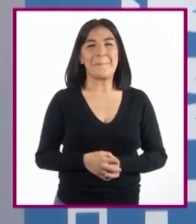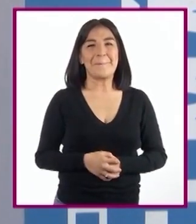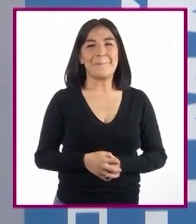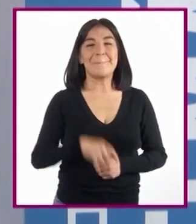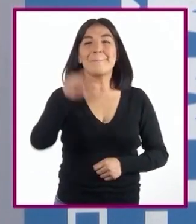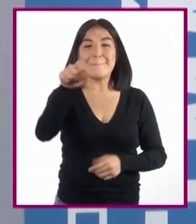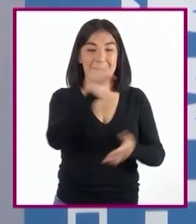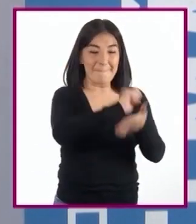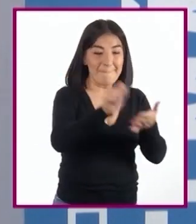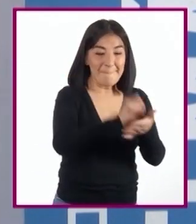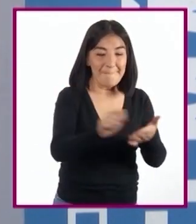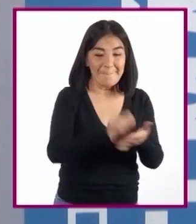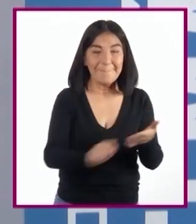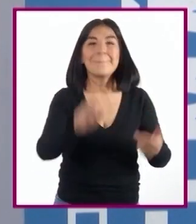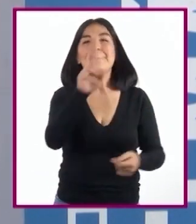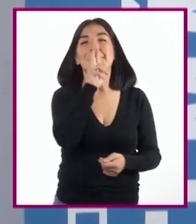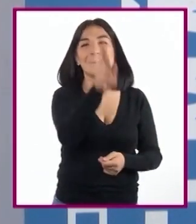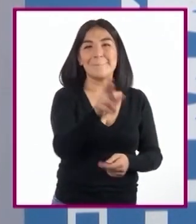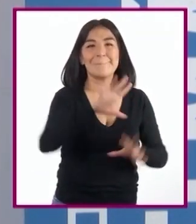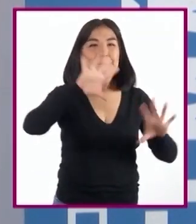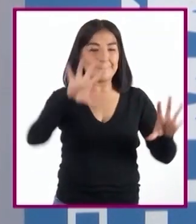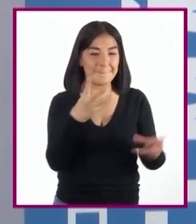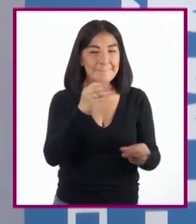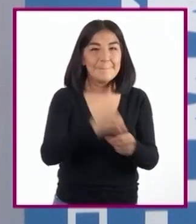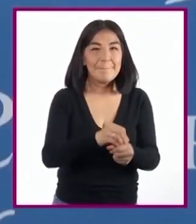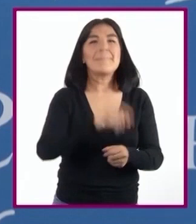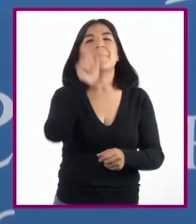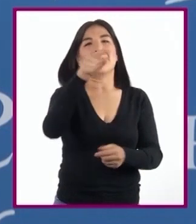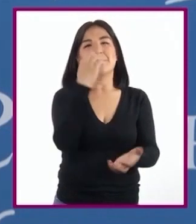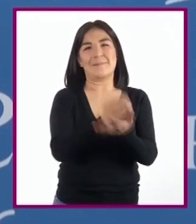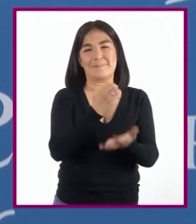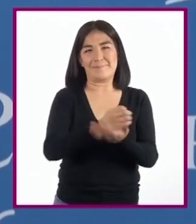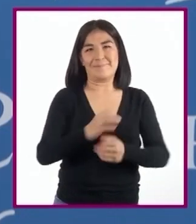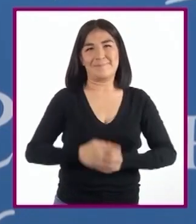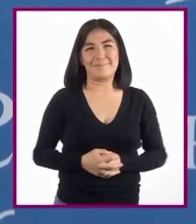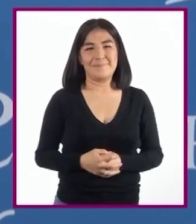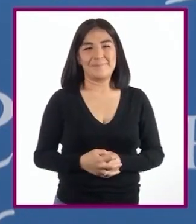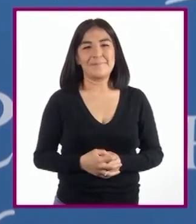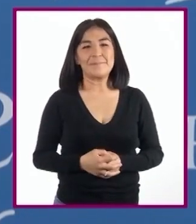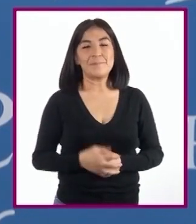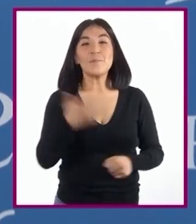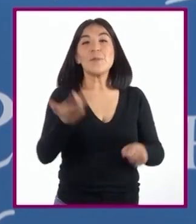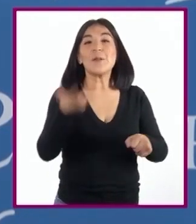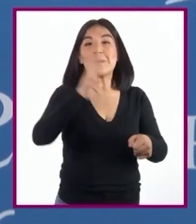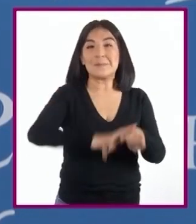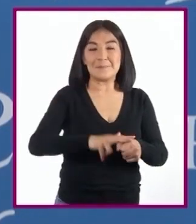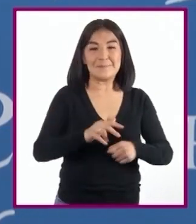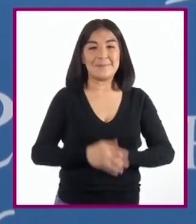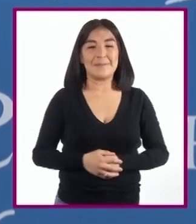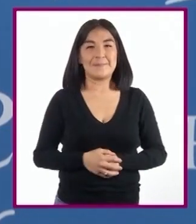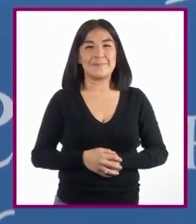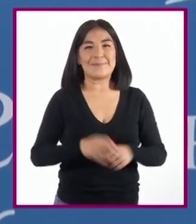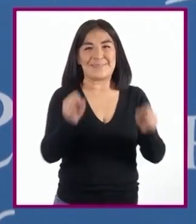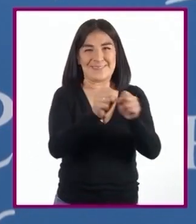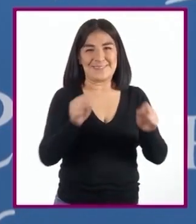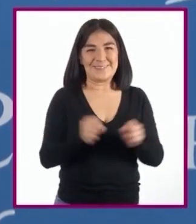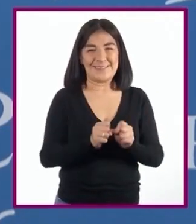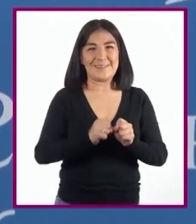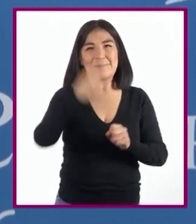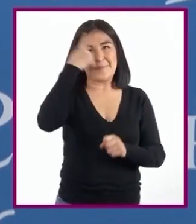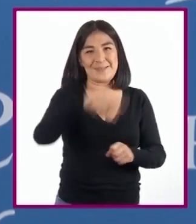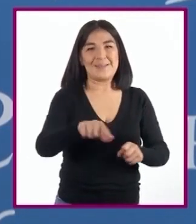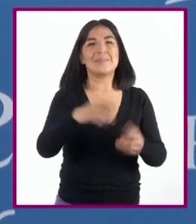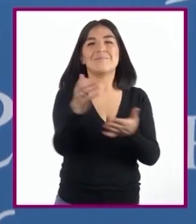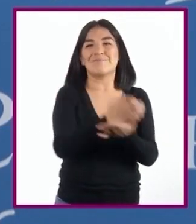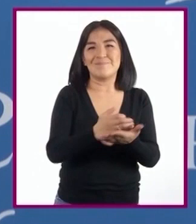Tomen nota de sus resultados y conclusiones en su cuaderno. En un hospital, en la sala de recuperación,